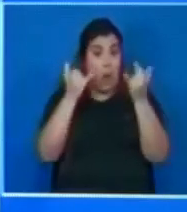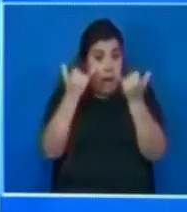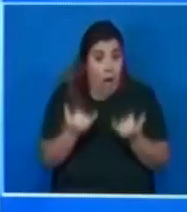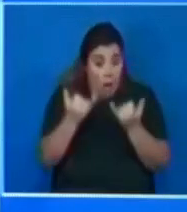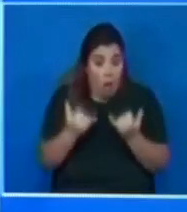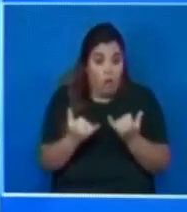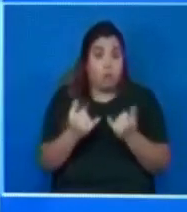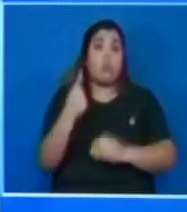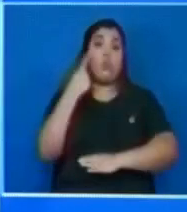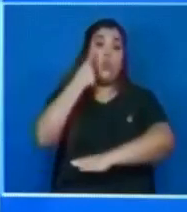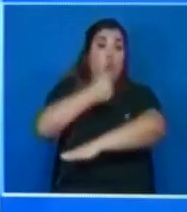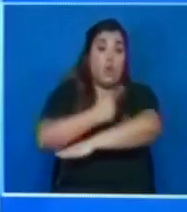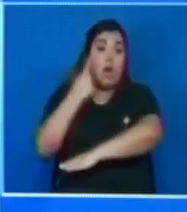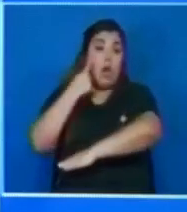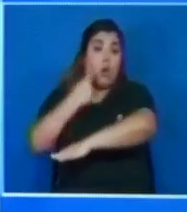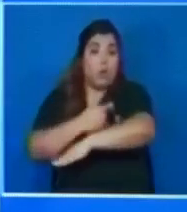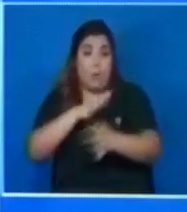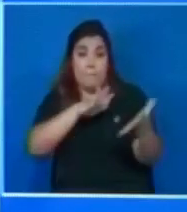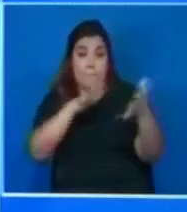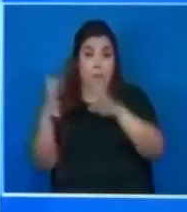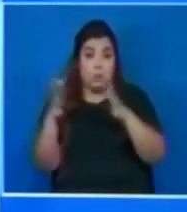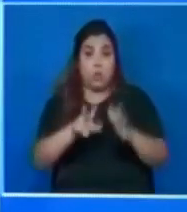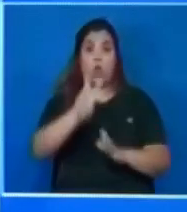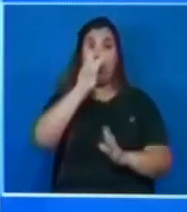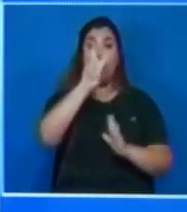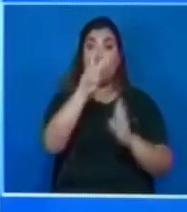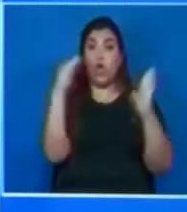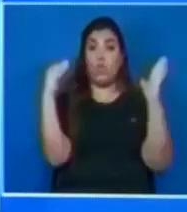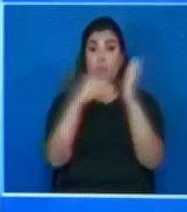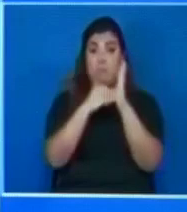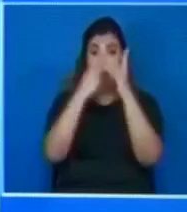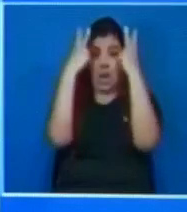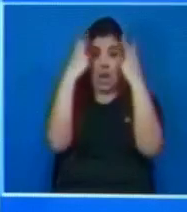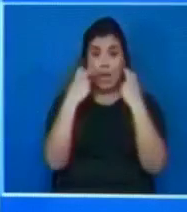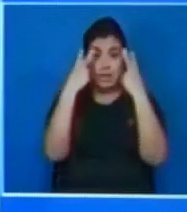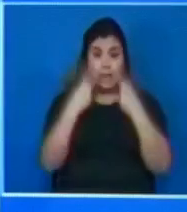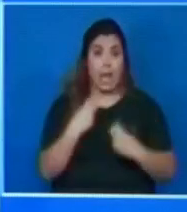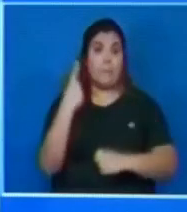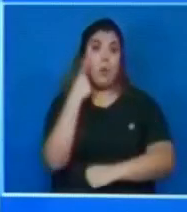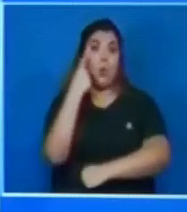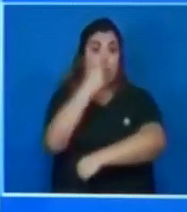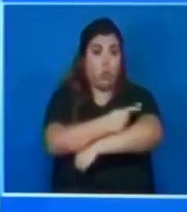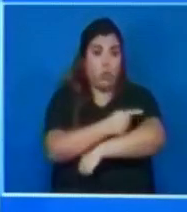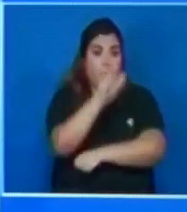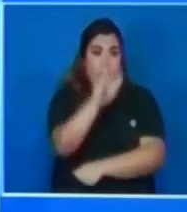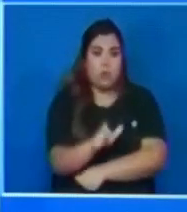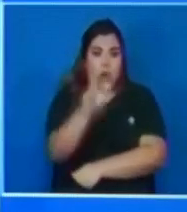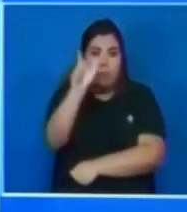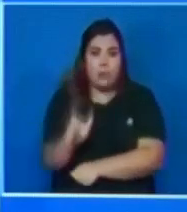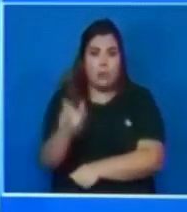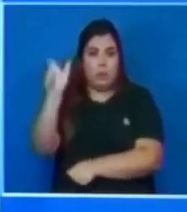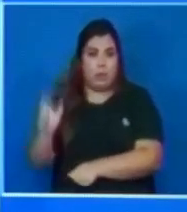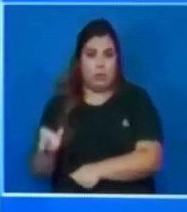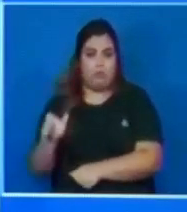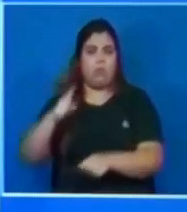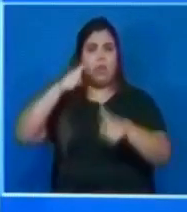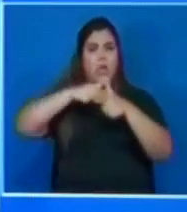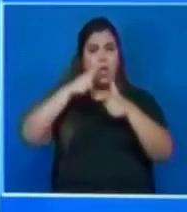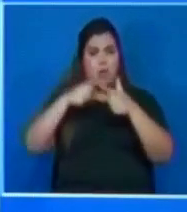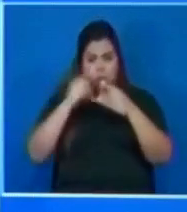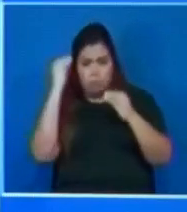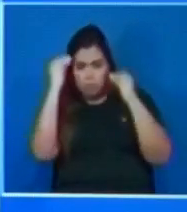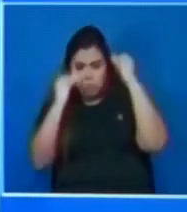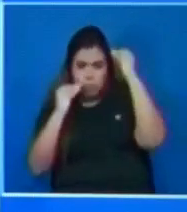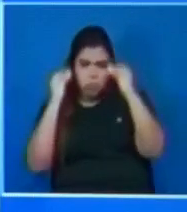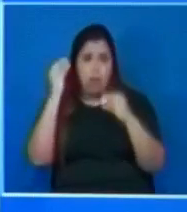2,000 pruebas en este momento. Y cuando comenzamos a estudiar la aplicación de